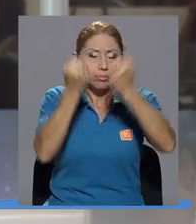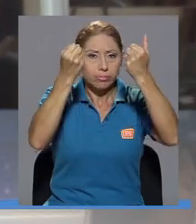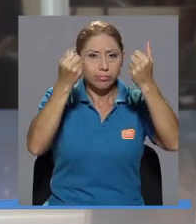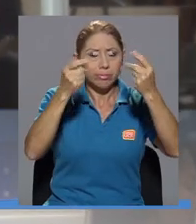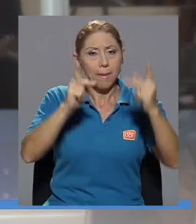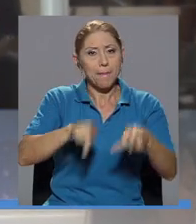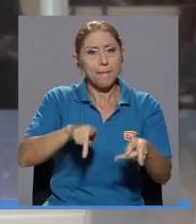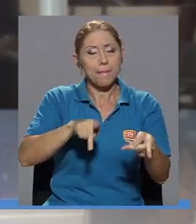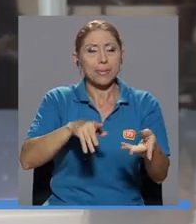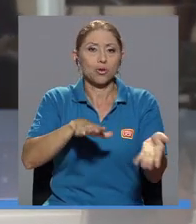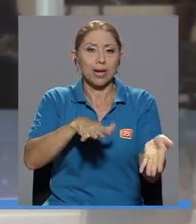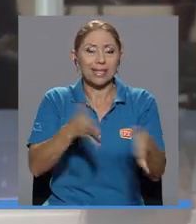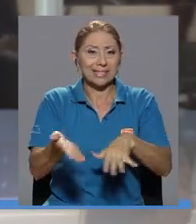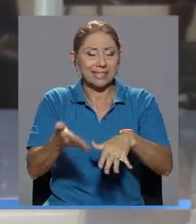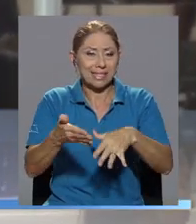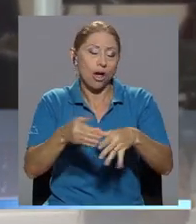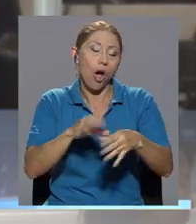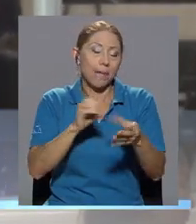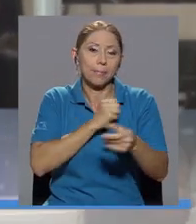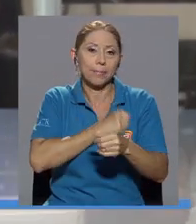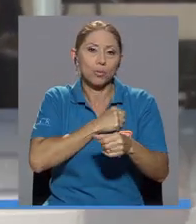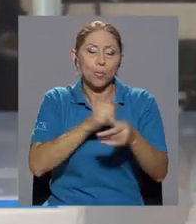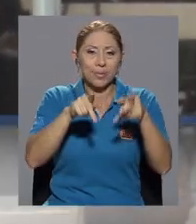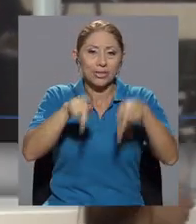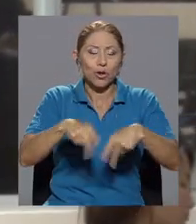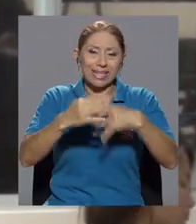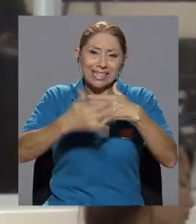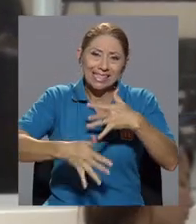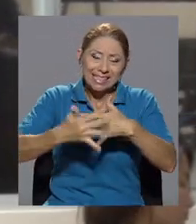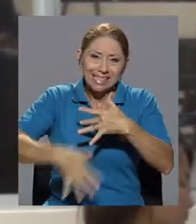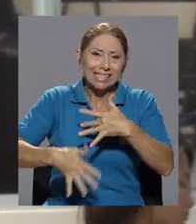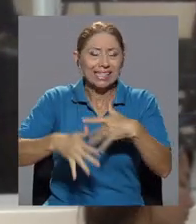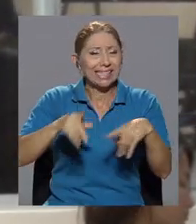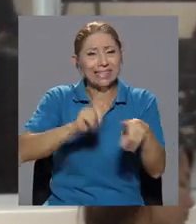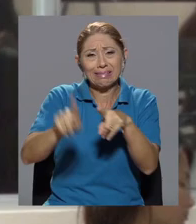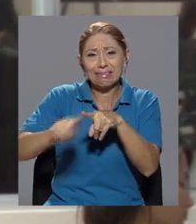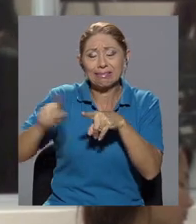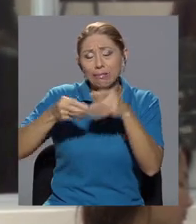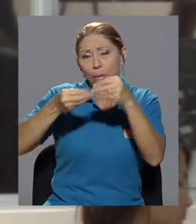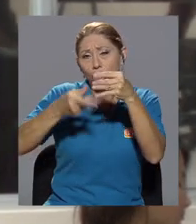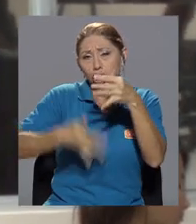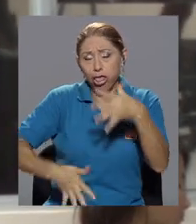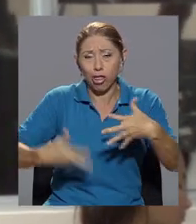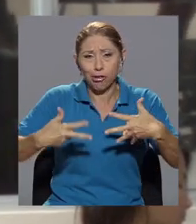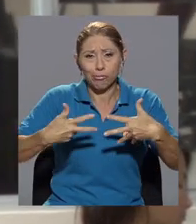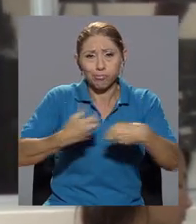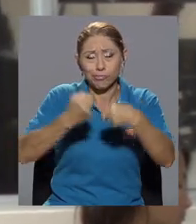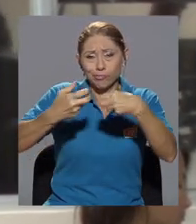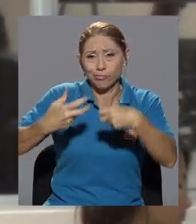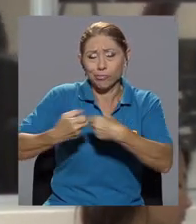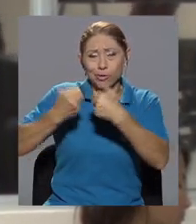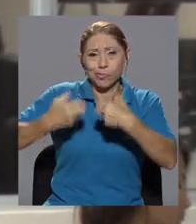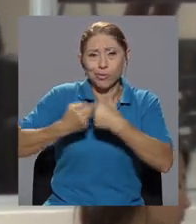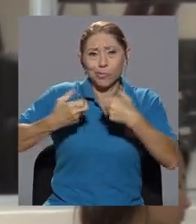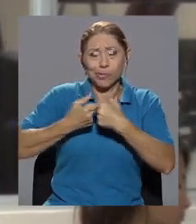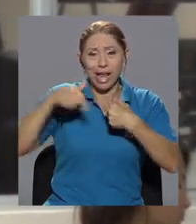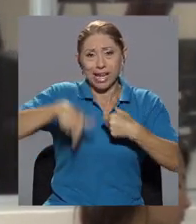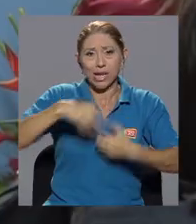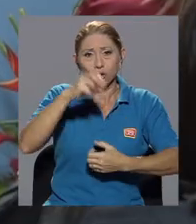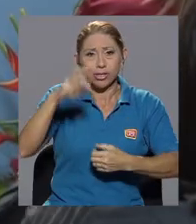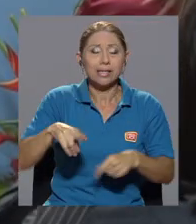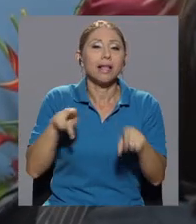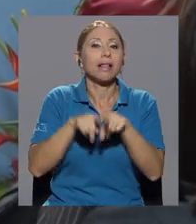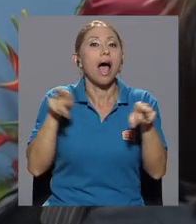ya eso es mucho decir, a sabiendas de la gran cantidad de accidentes de tránsito que tenemos en nuestro país, además de los accidentes por